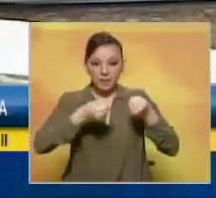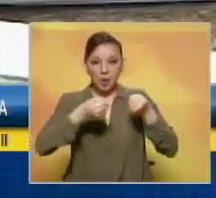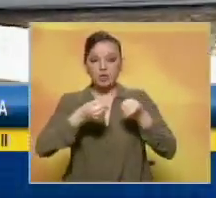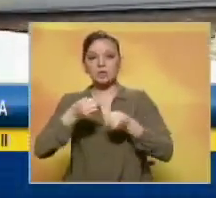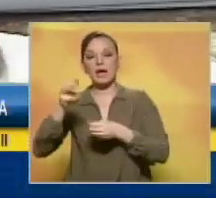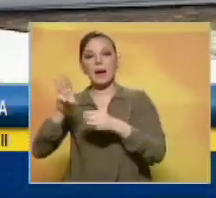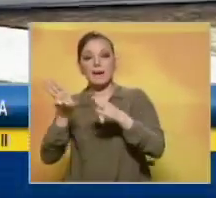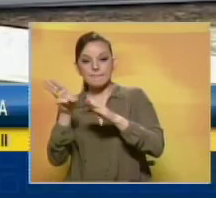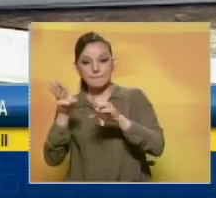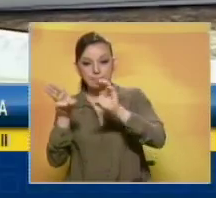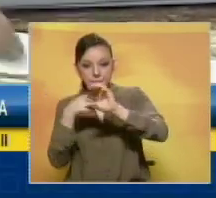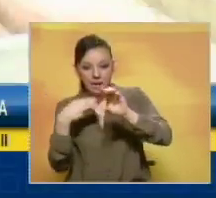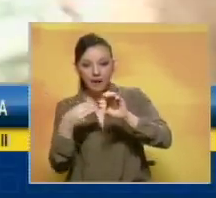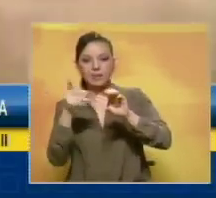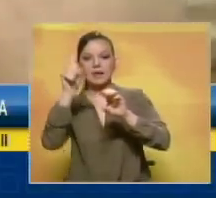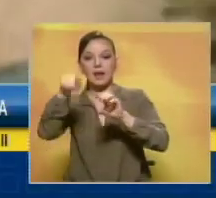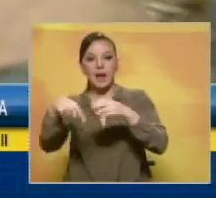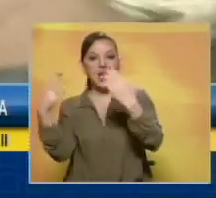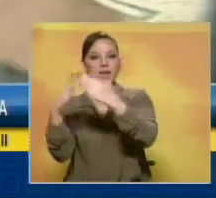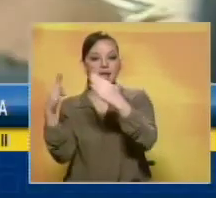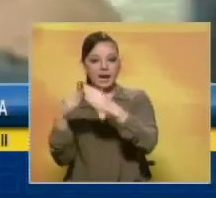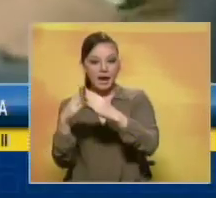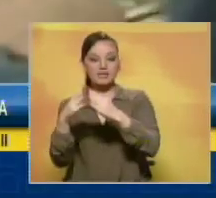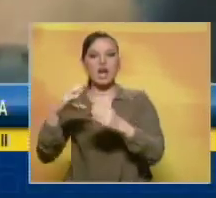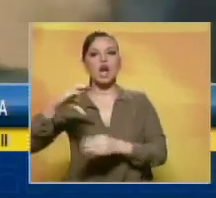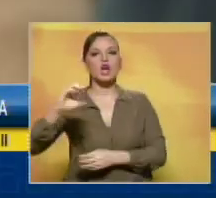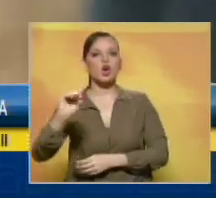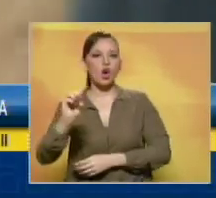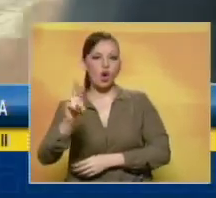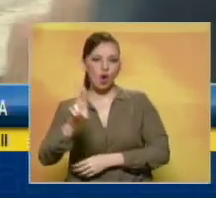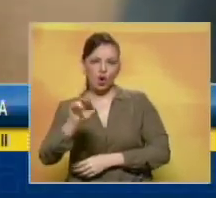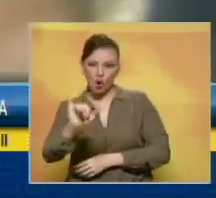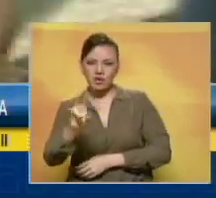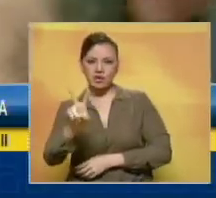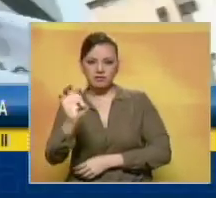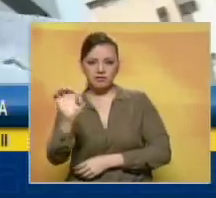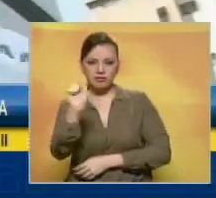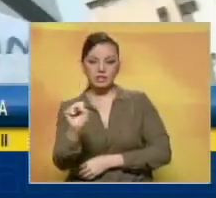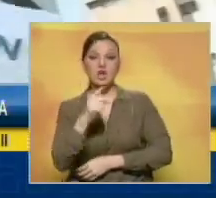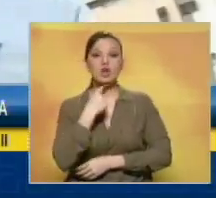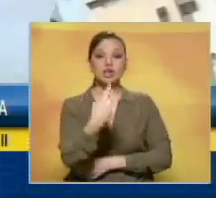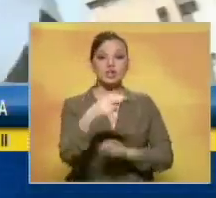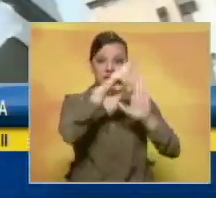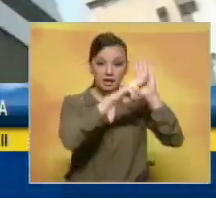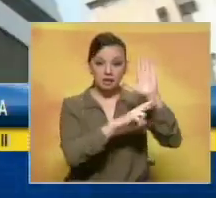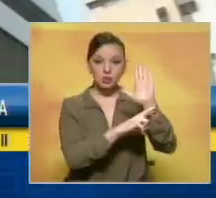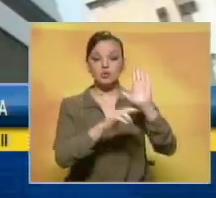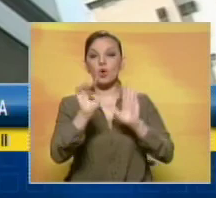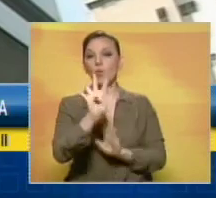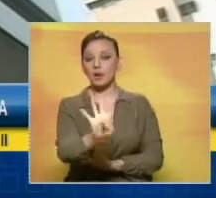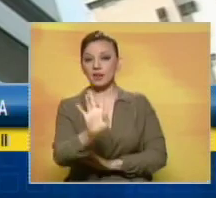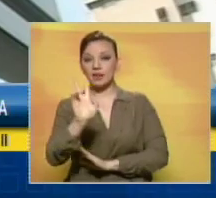Mercantil, Merinvest, Casa de Bolsa y Corinvest, de acuerdo con la resolución publicada en Gaceta Oficial número